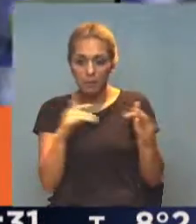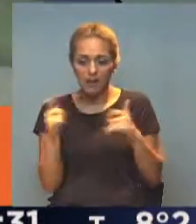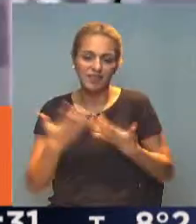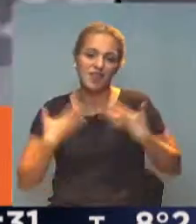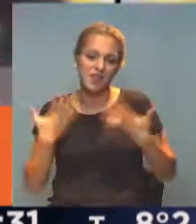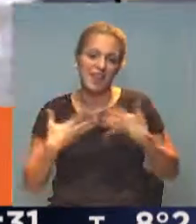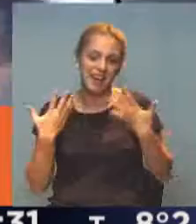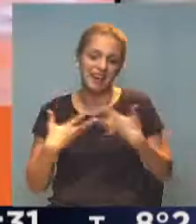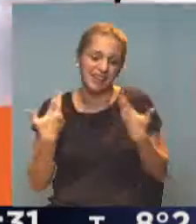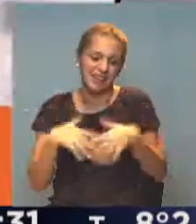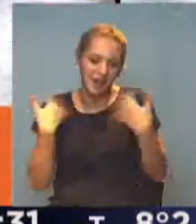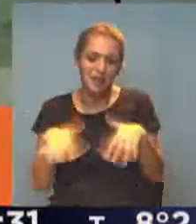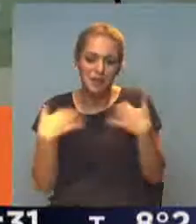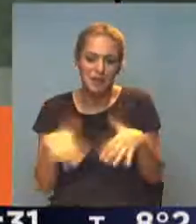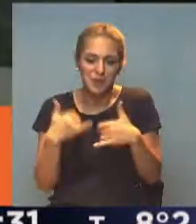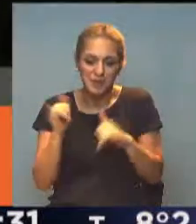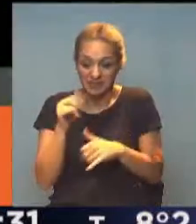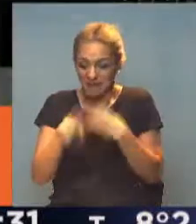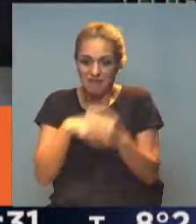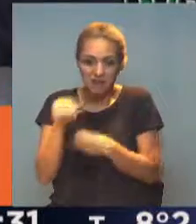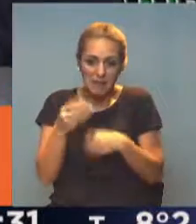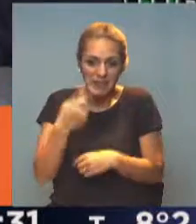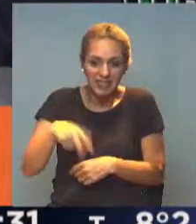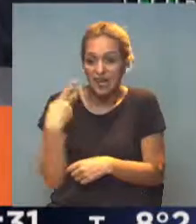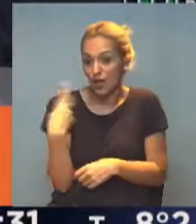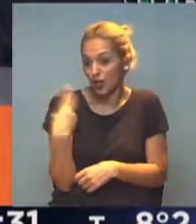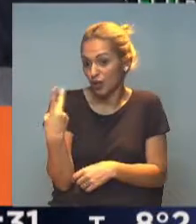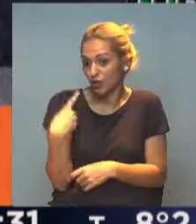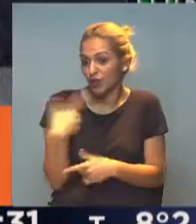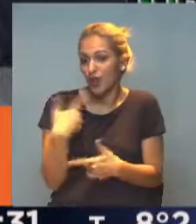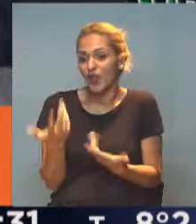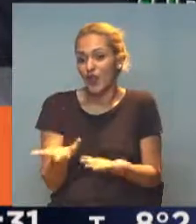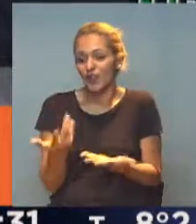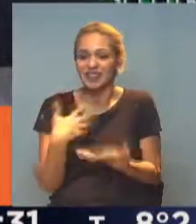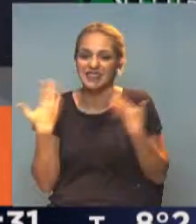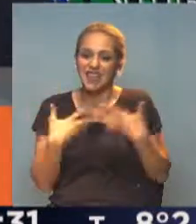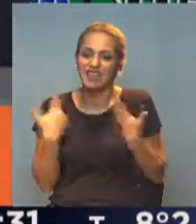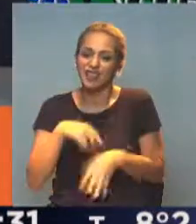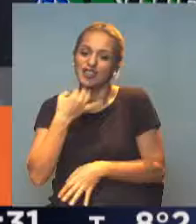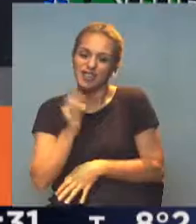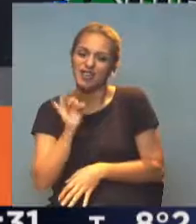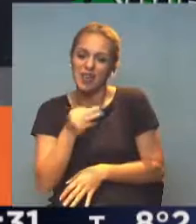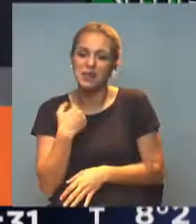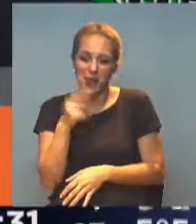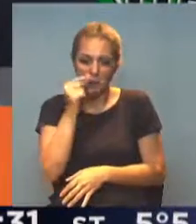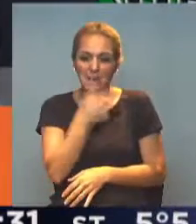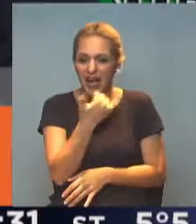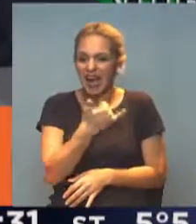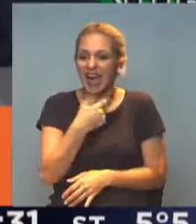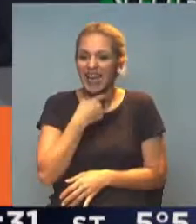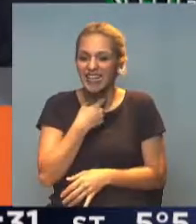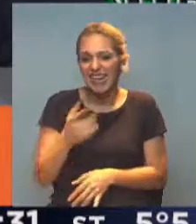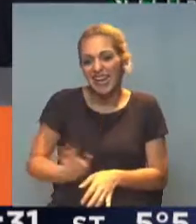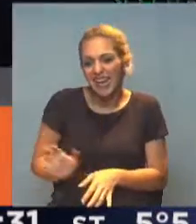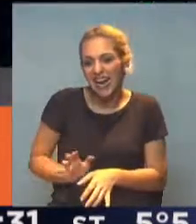alegría enorme para la familia, para nosotros dos. Yo sabía que él ya tenía ganas de